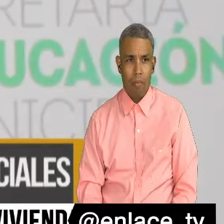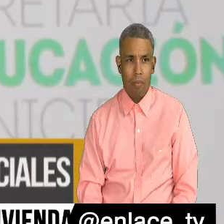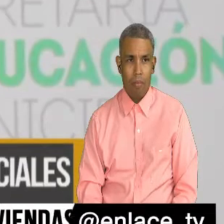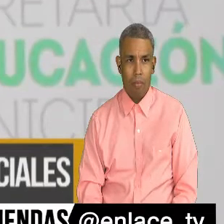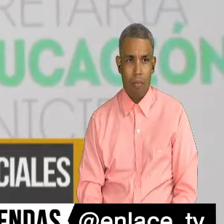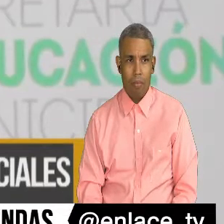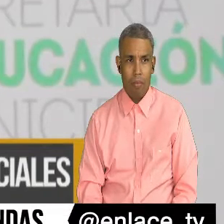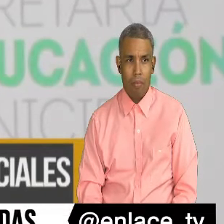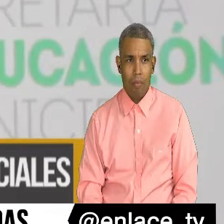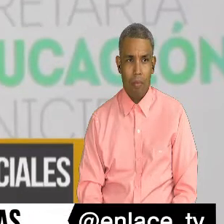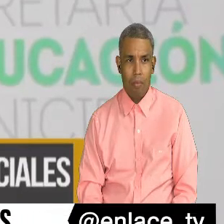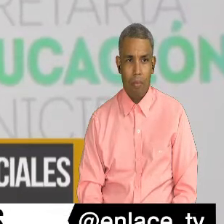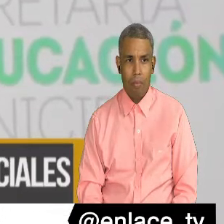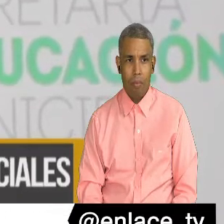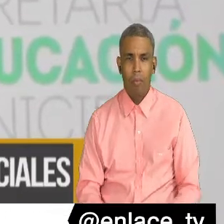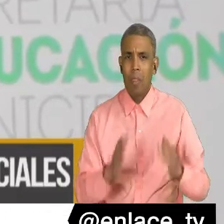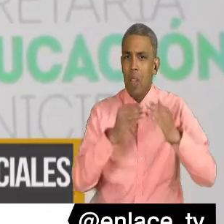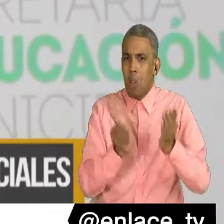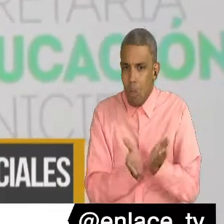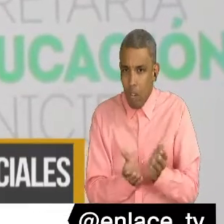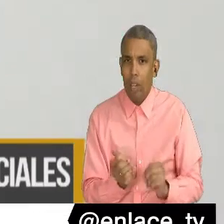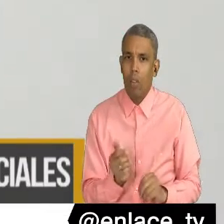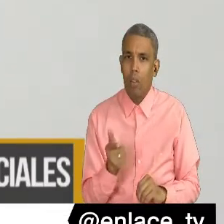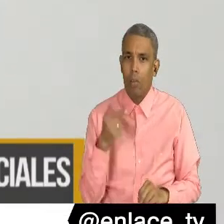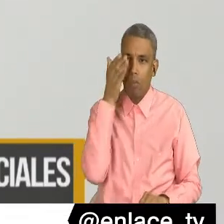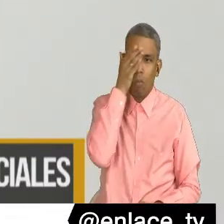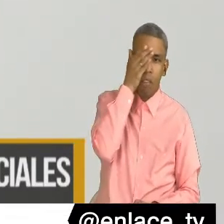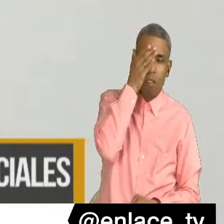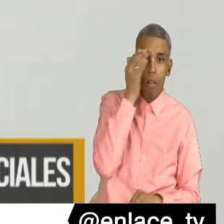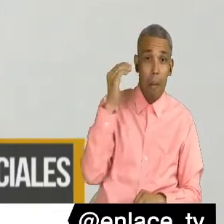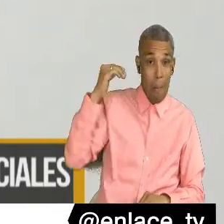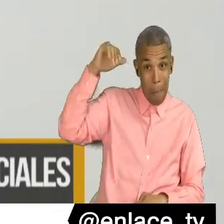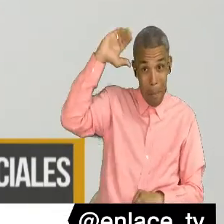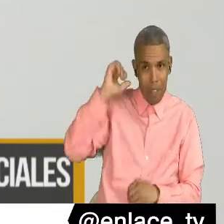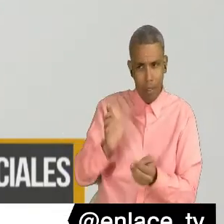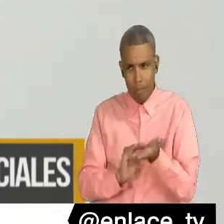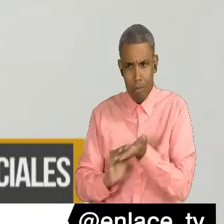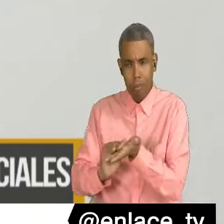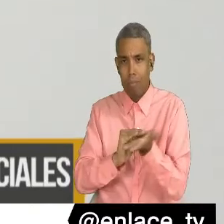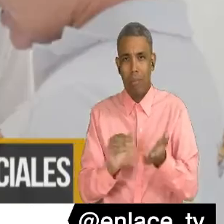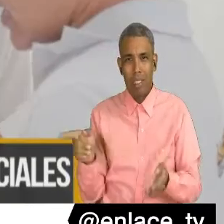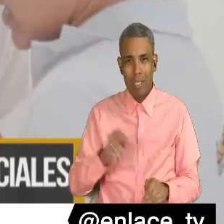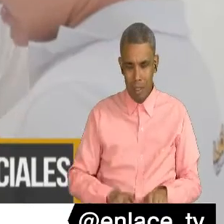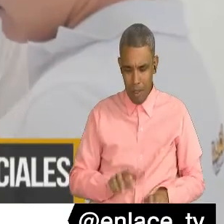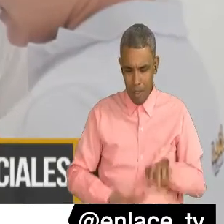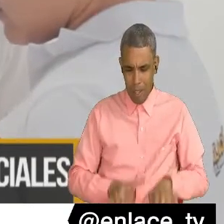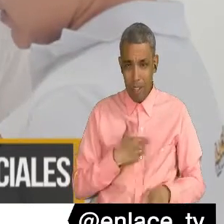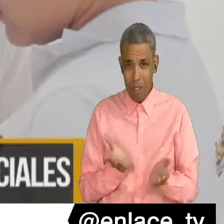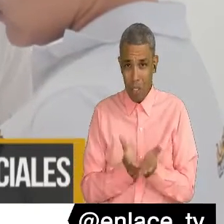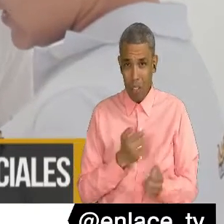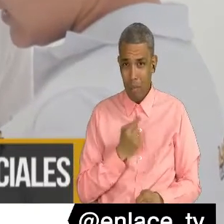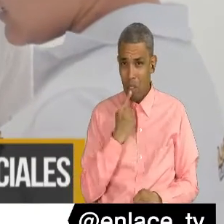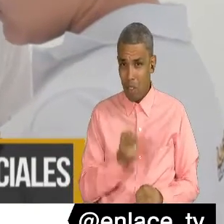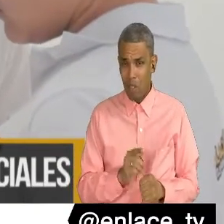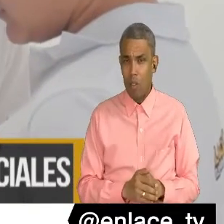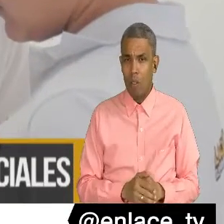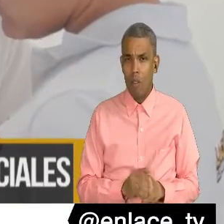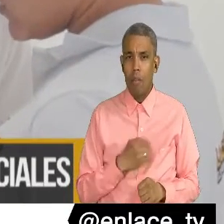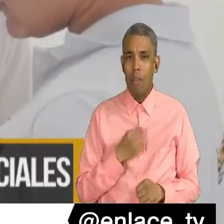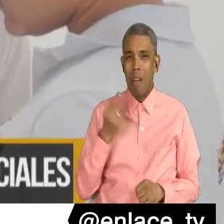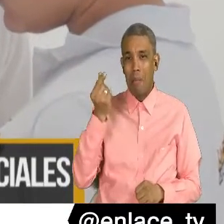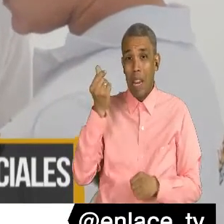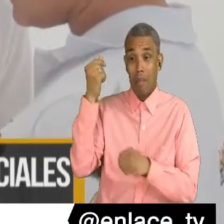de la infraestructura que más requiere la adecuación. El secretario de Educación, Óscar Jaramillo, aseguró que serán 5.700 millones de